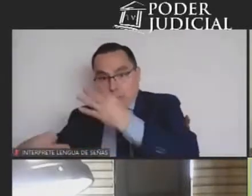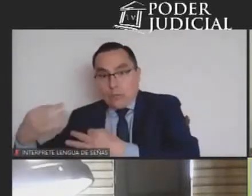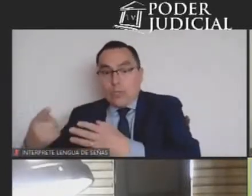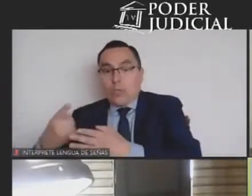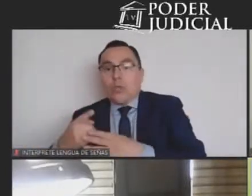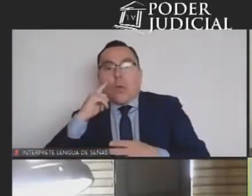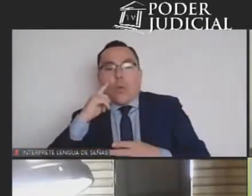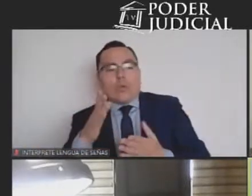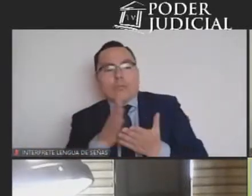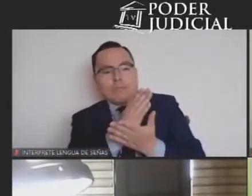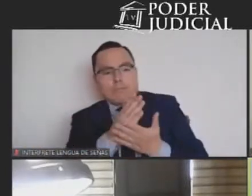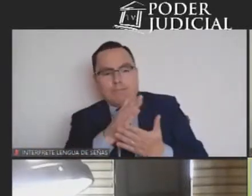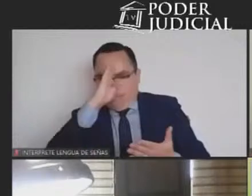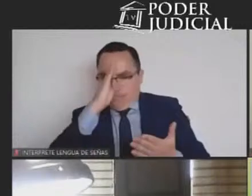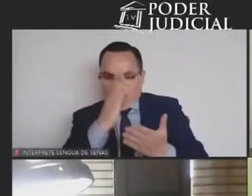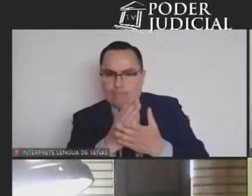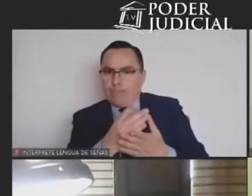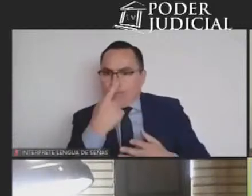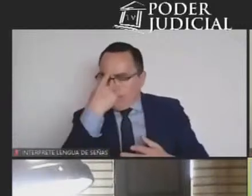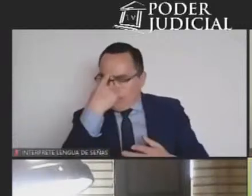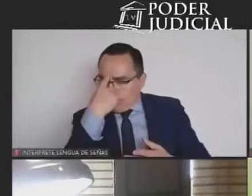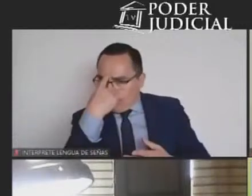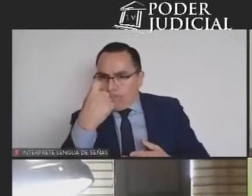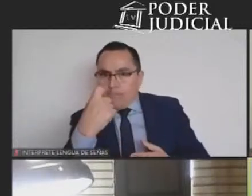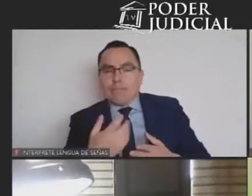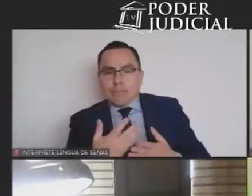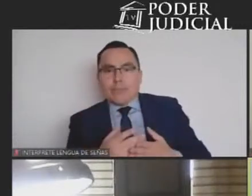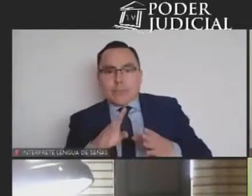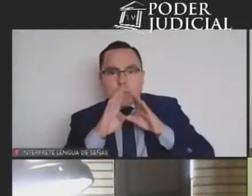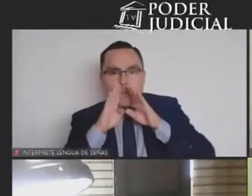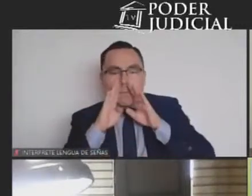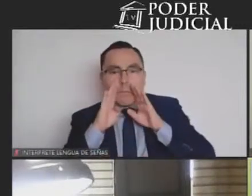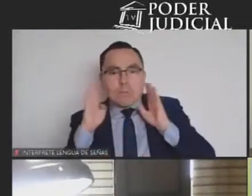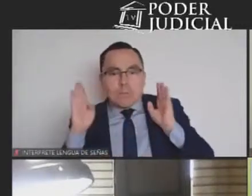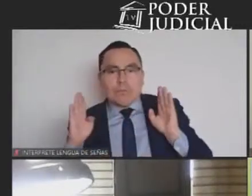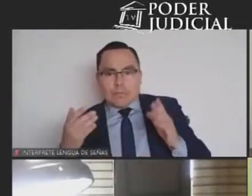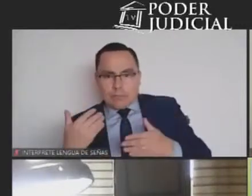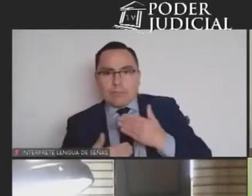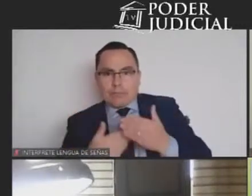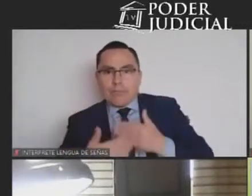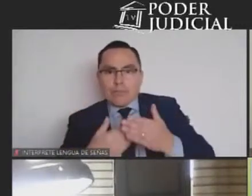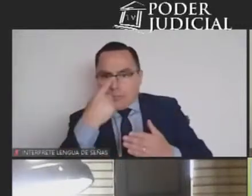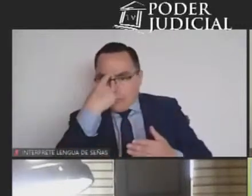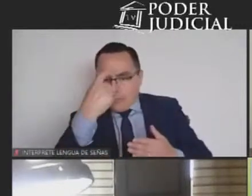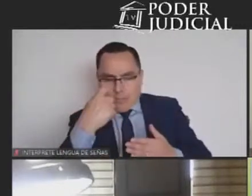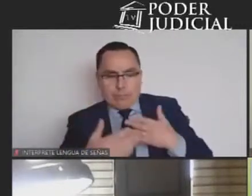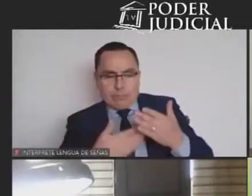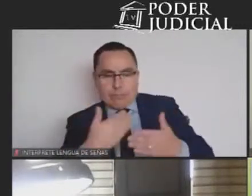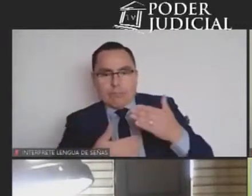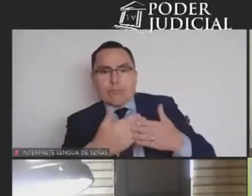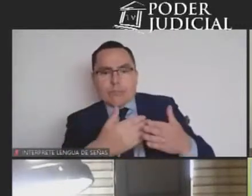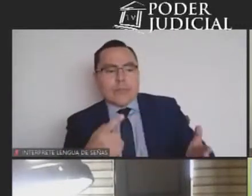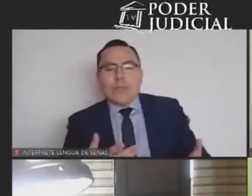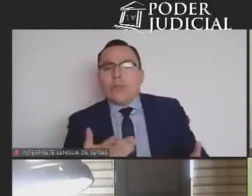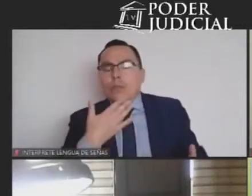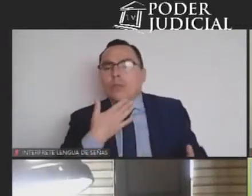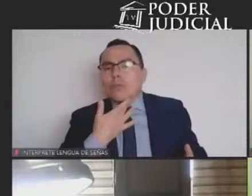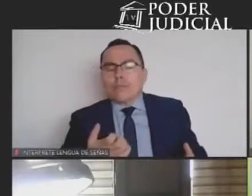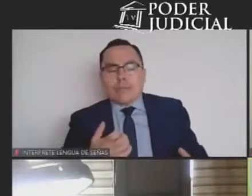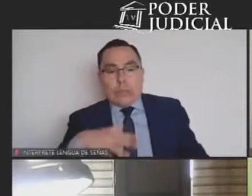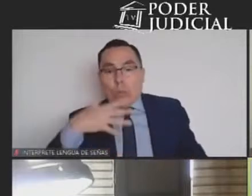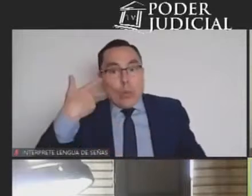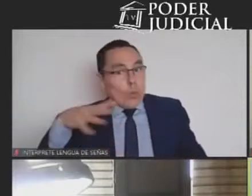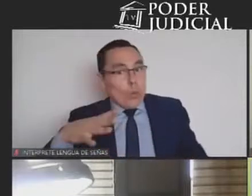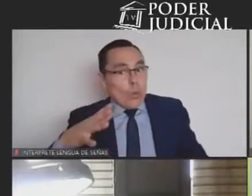resolver muy rigurosamente, quiero decir muy seriamente, entendiendo que es una cuestión fundamental.